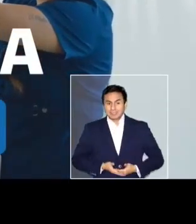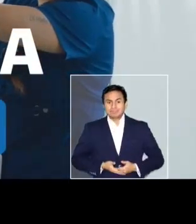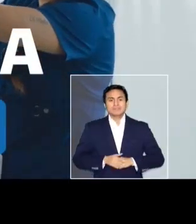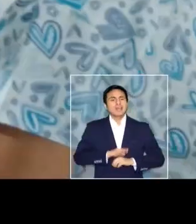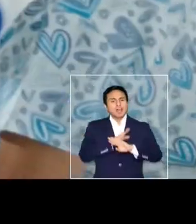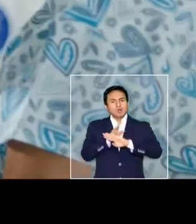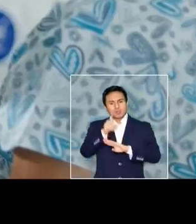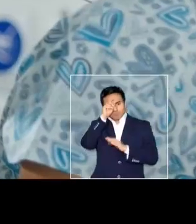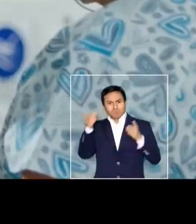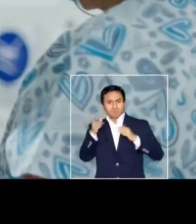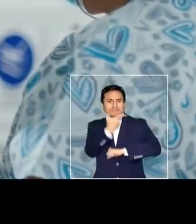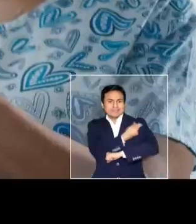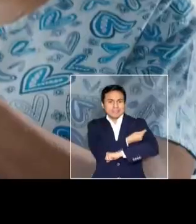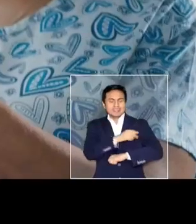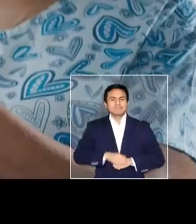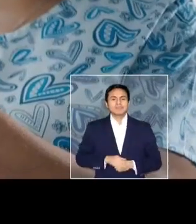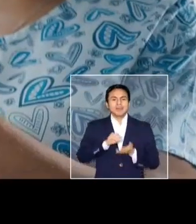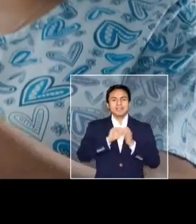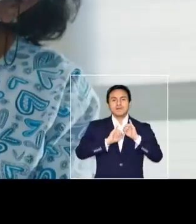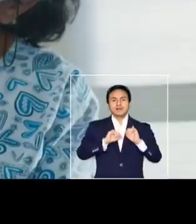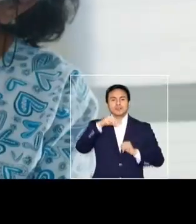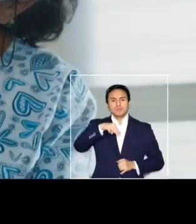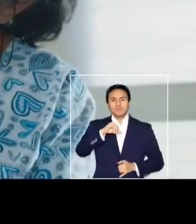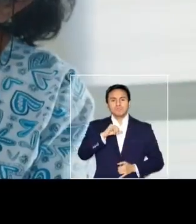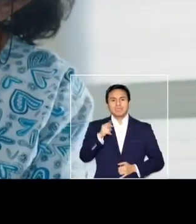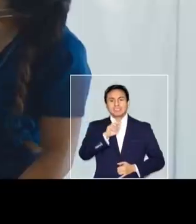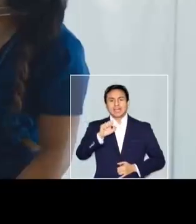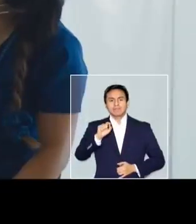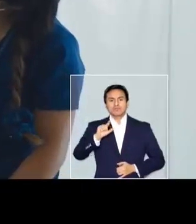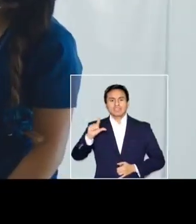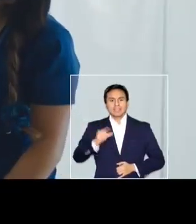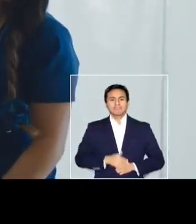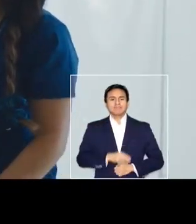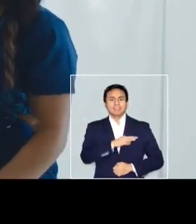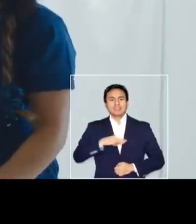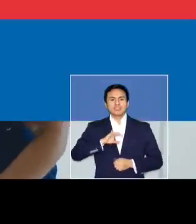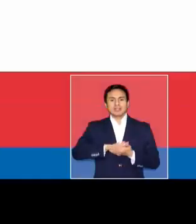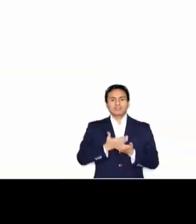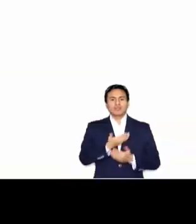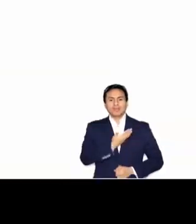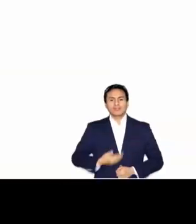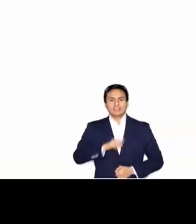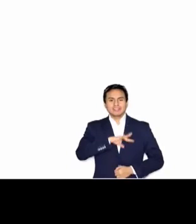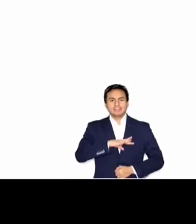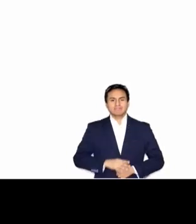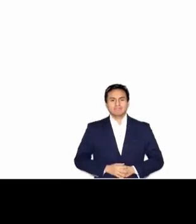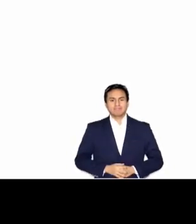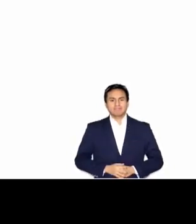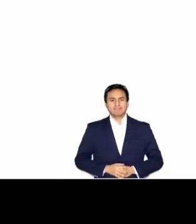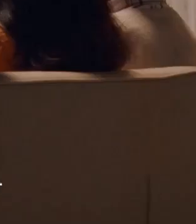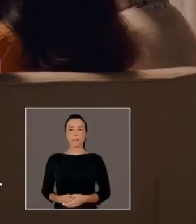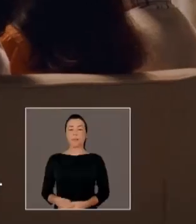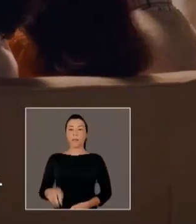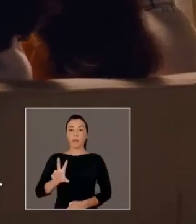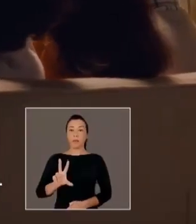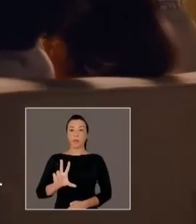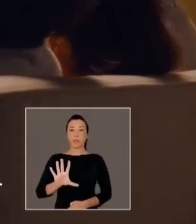o gestando, acude a vacunarte tus SFAM. Más información en minsal.cl. Ministerio de Salud, Gobierno de Chile.